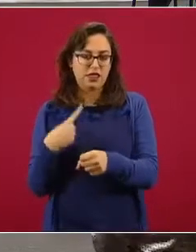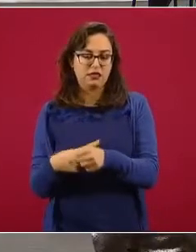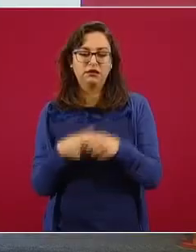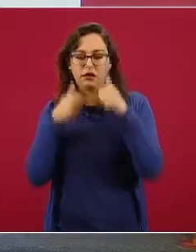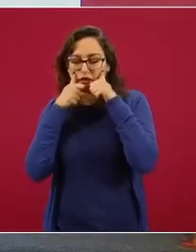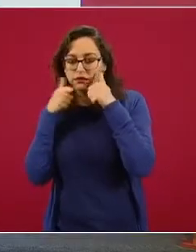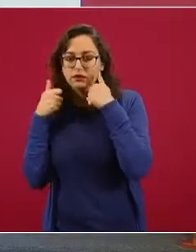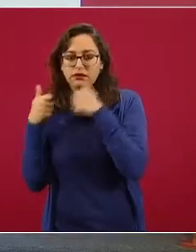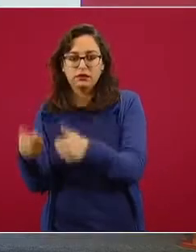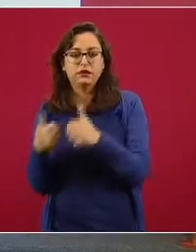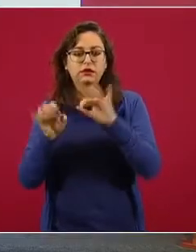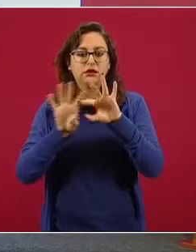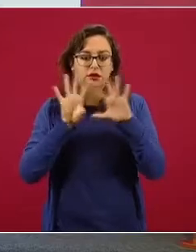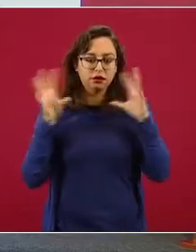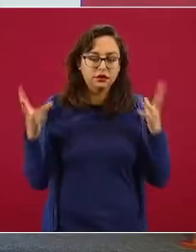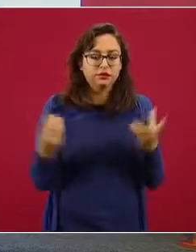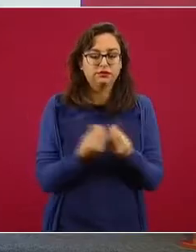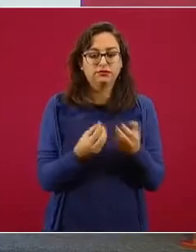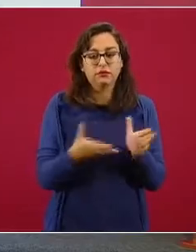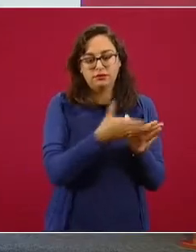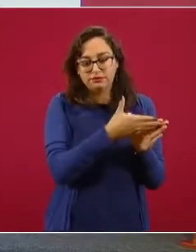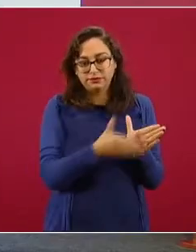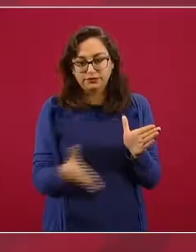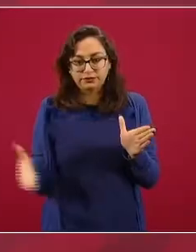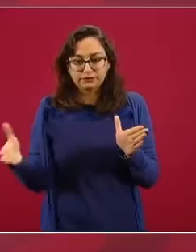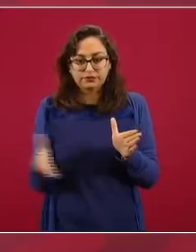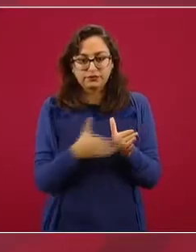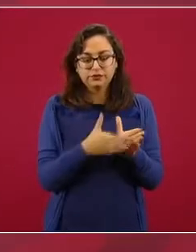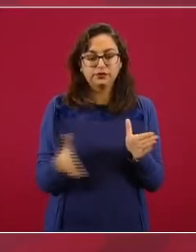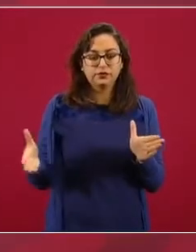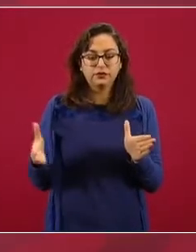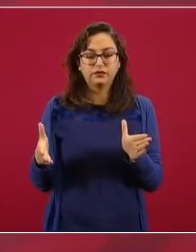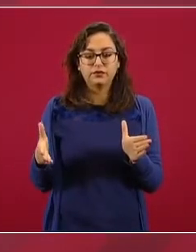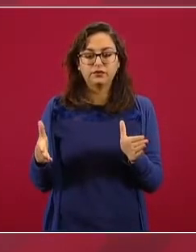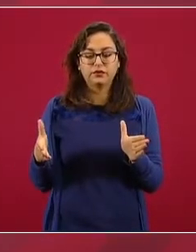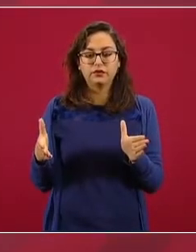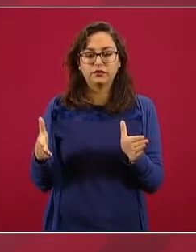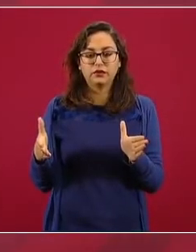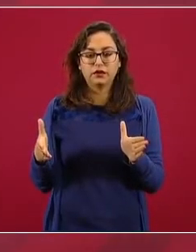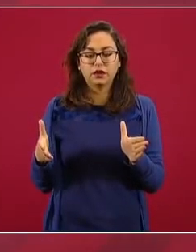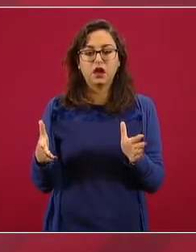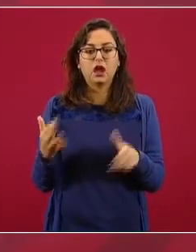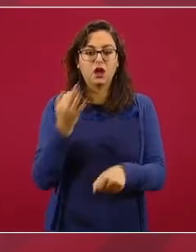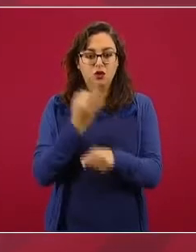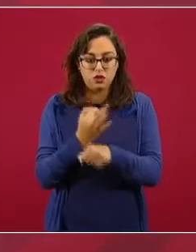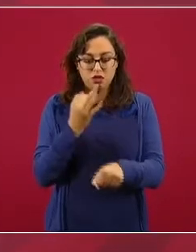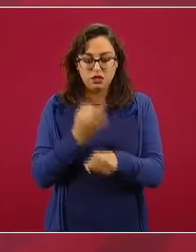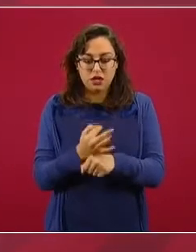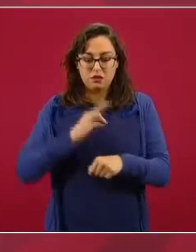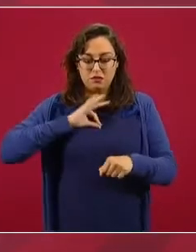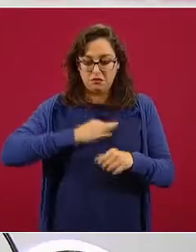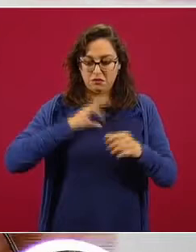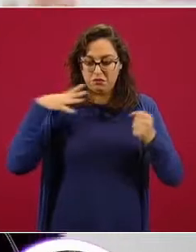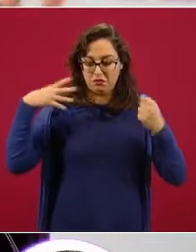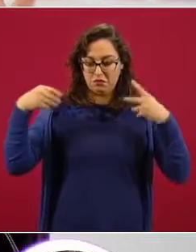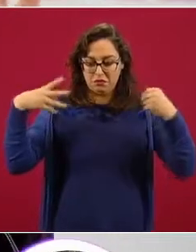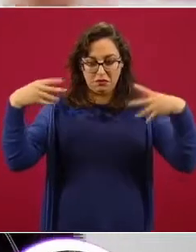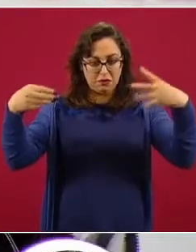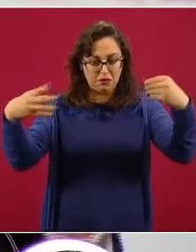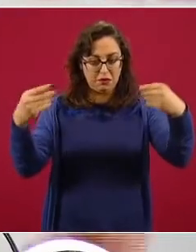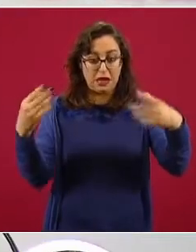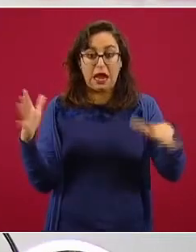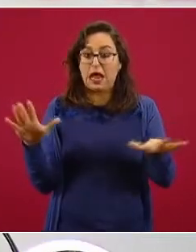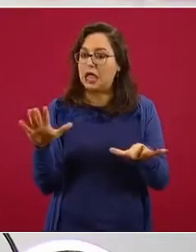Entonces, en suma, tenemos un periodo intermedio de cambio en la tendencia de la epidemia. Esto